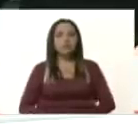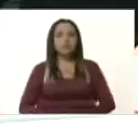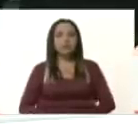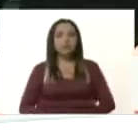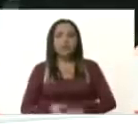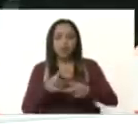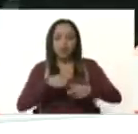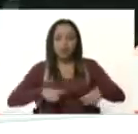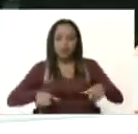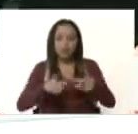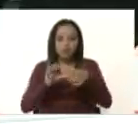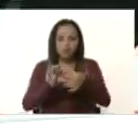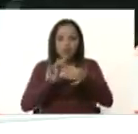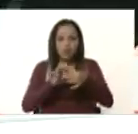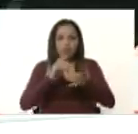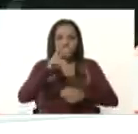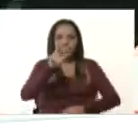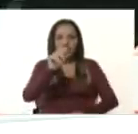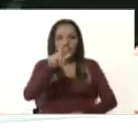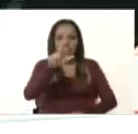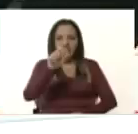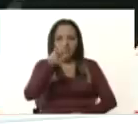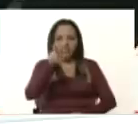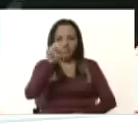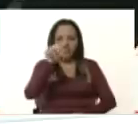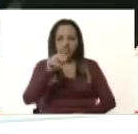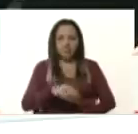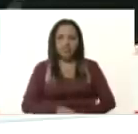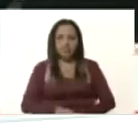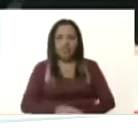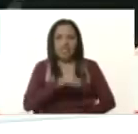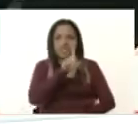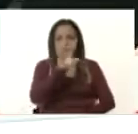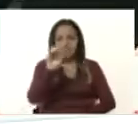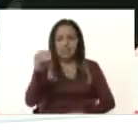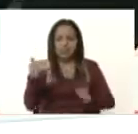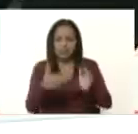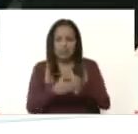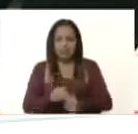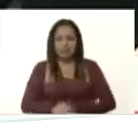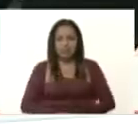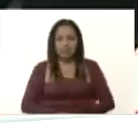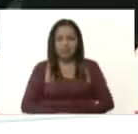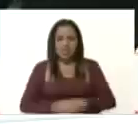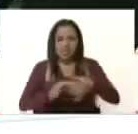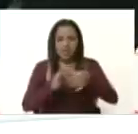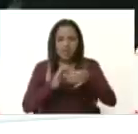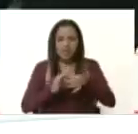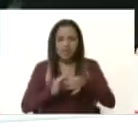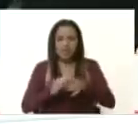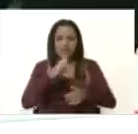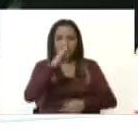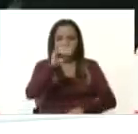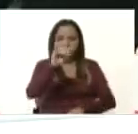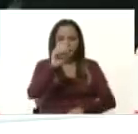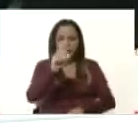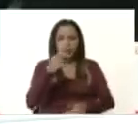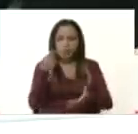Comercios afiliados a Valevén, 100 mil. Comercios afiliados a Biopago, 13